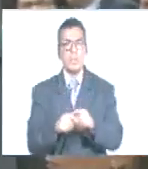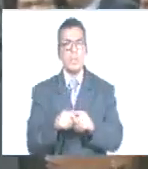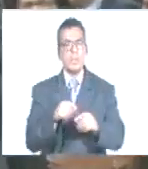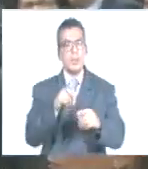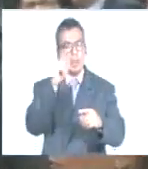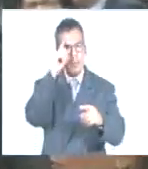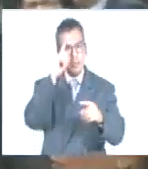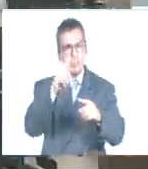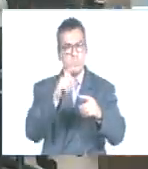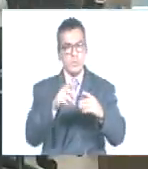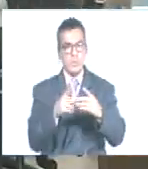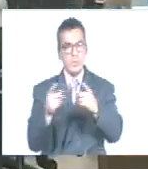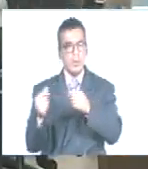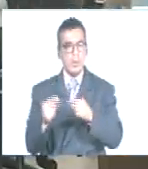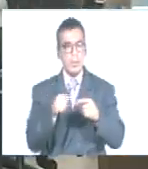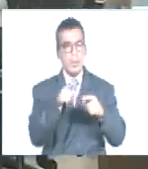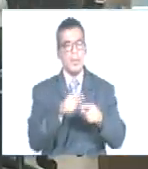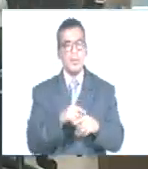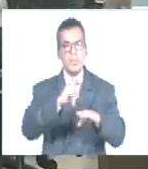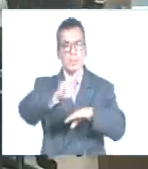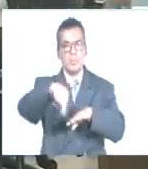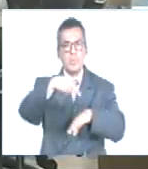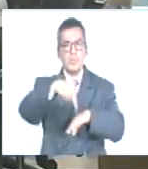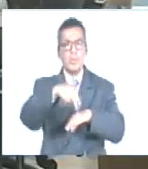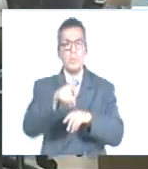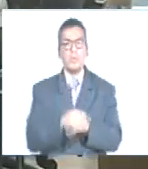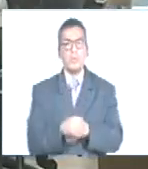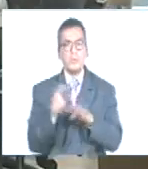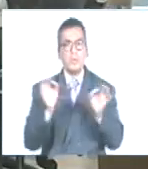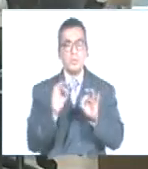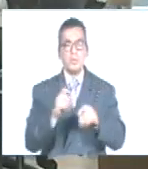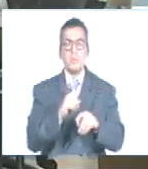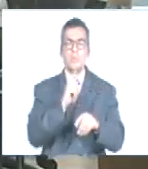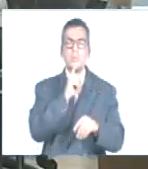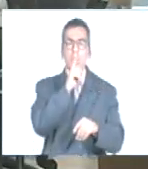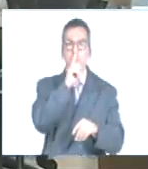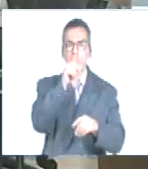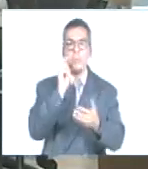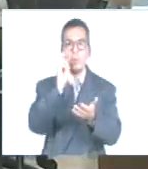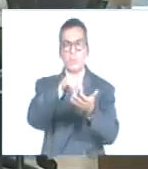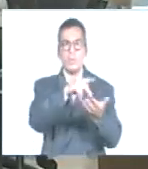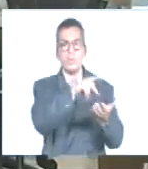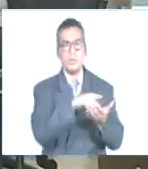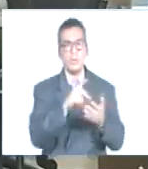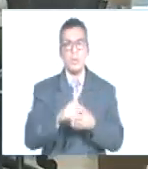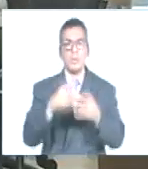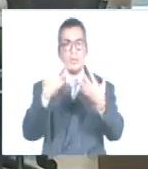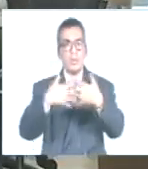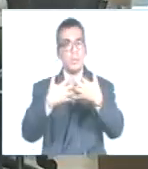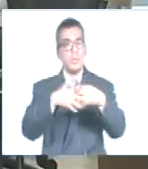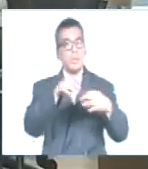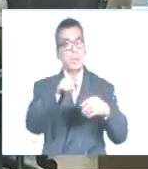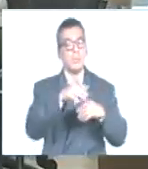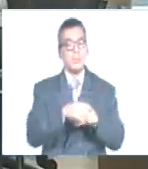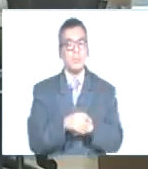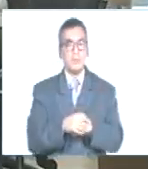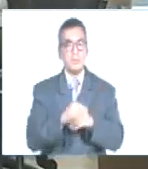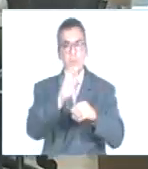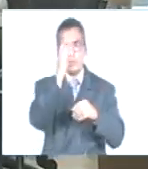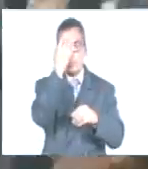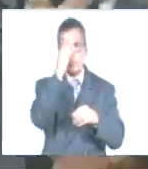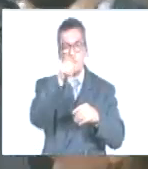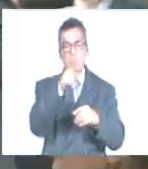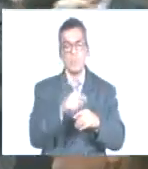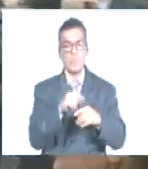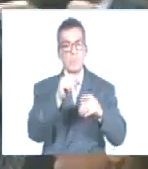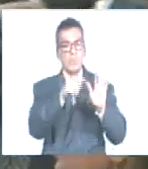concretos a nivel de la economía nacional. Para nadie es un secreto la participación de empresas de la India bajo